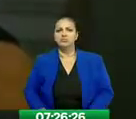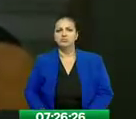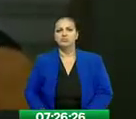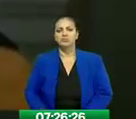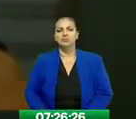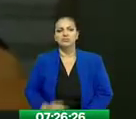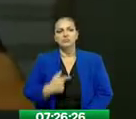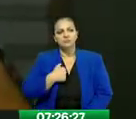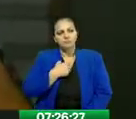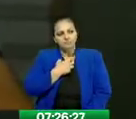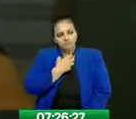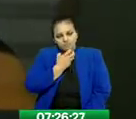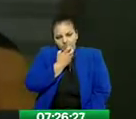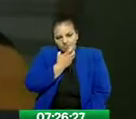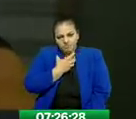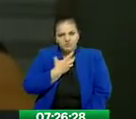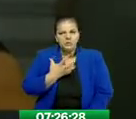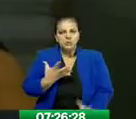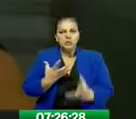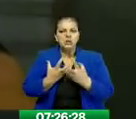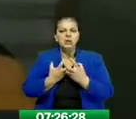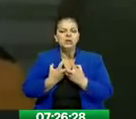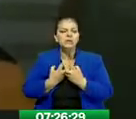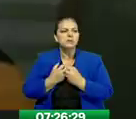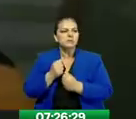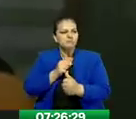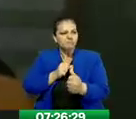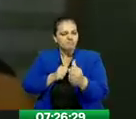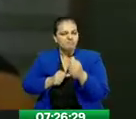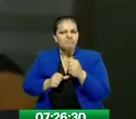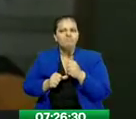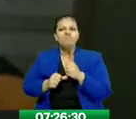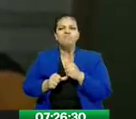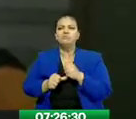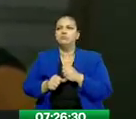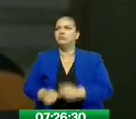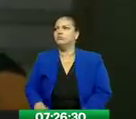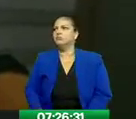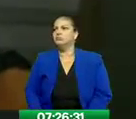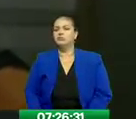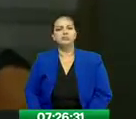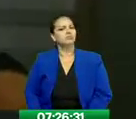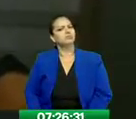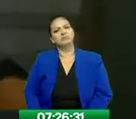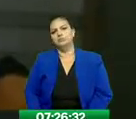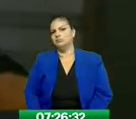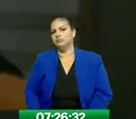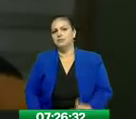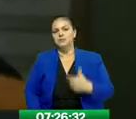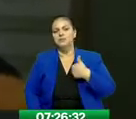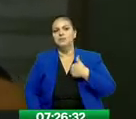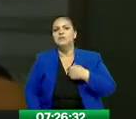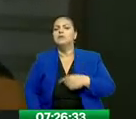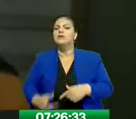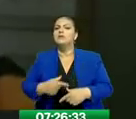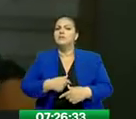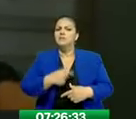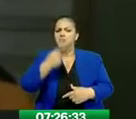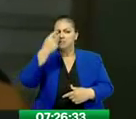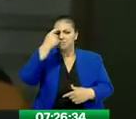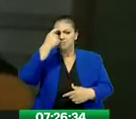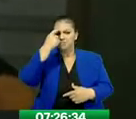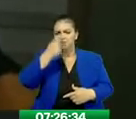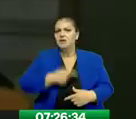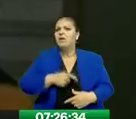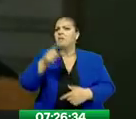venganza, simplemente como digo, al menos yo he velado por los derechos de los más vulnerables, hasta de personas que han cometido